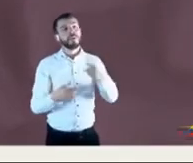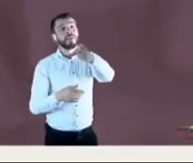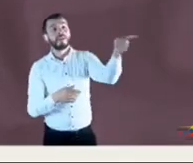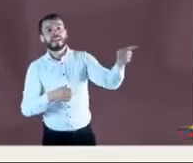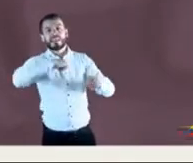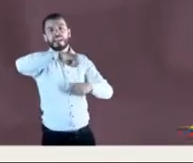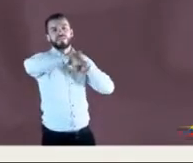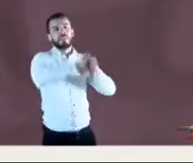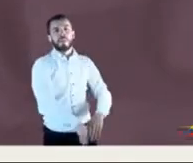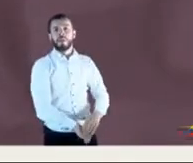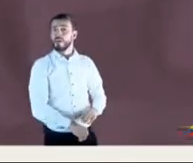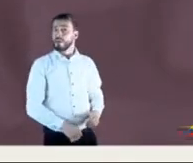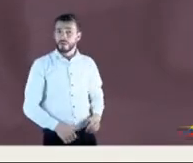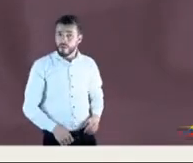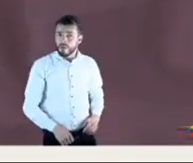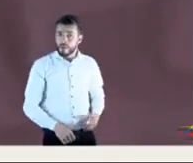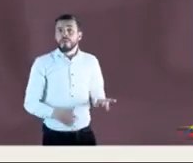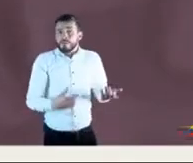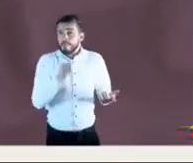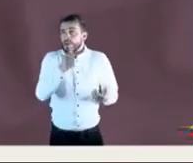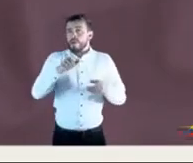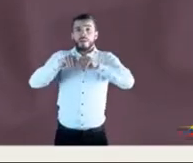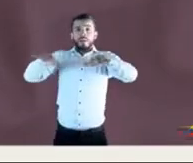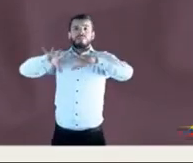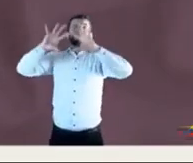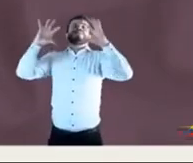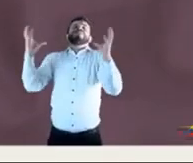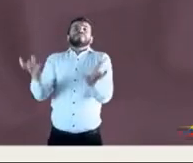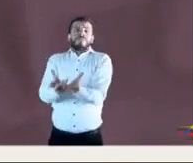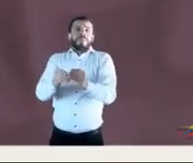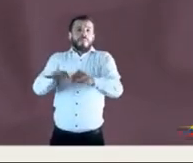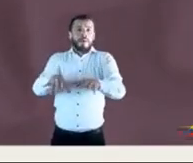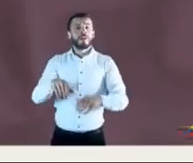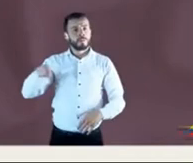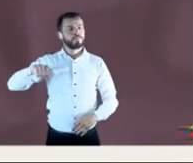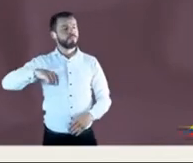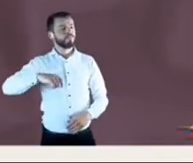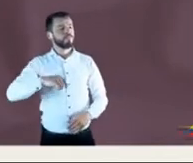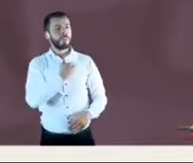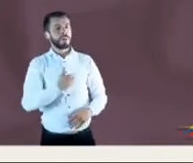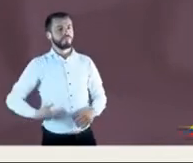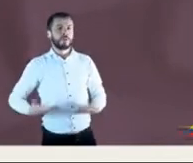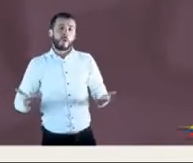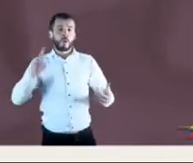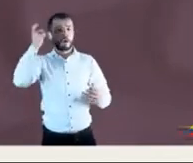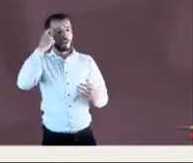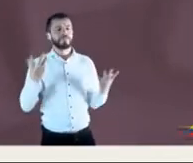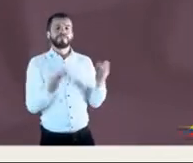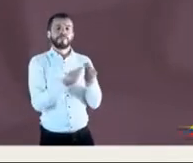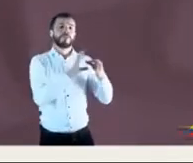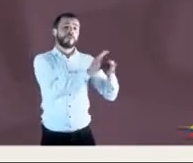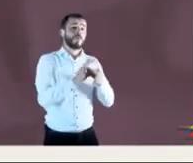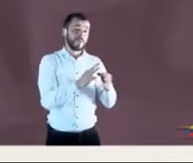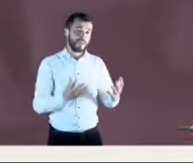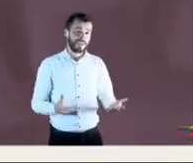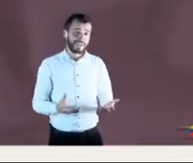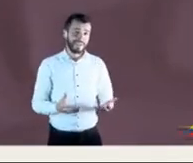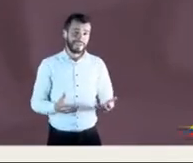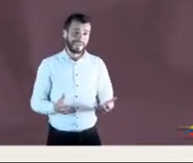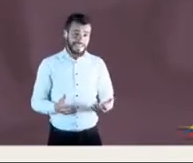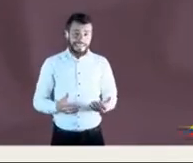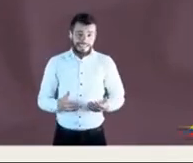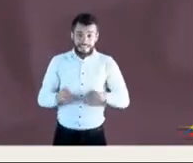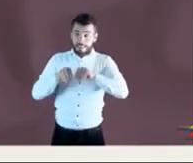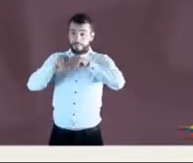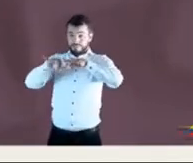humanos, incluso en tiempos de pandemia. Ahora los desafíos son múltiples y la pandemia, digamos, que ha exacerbado